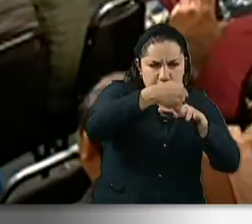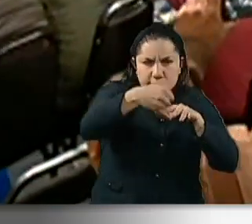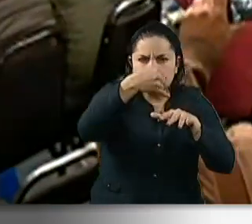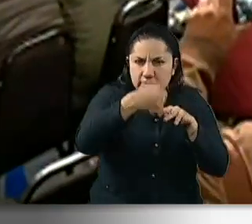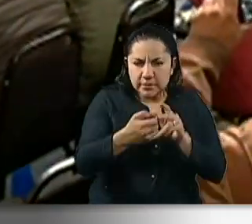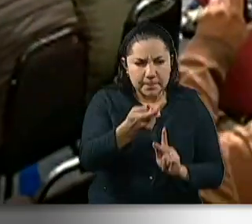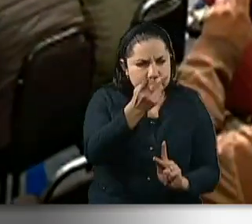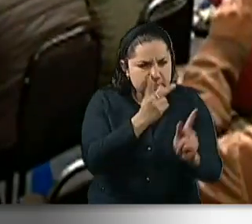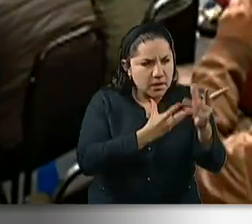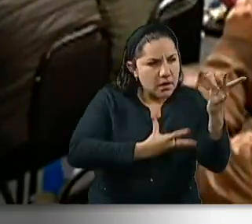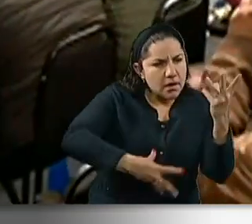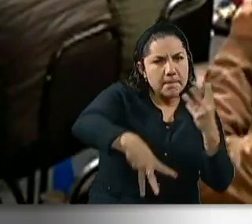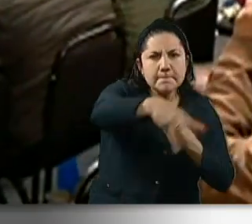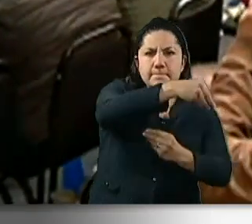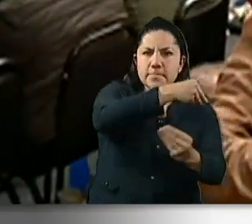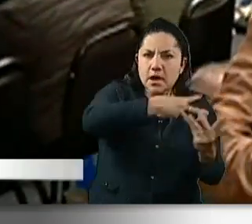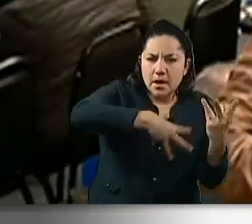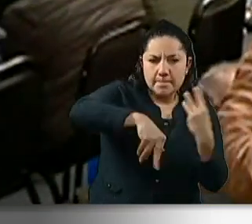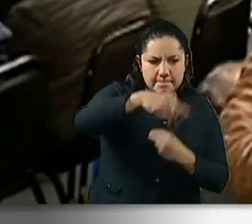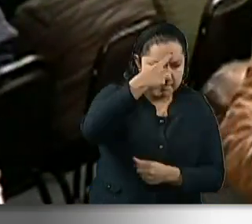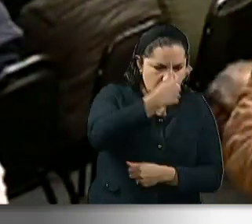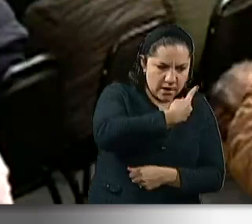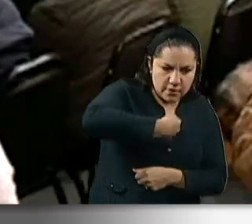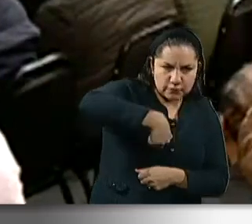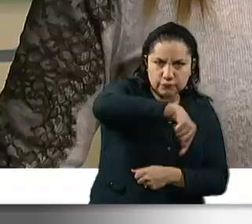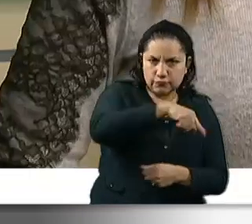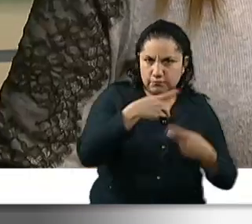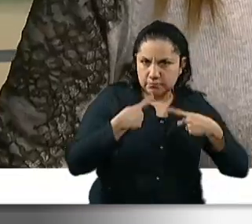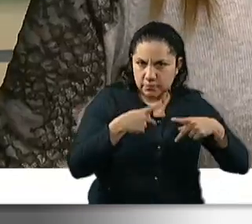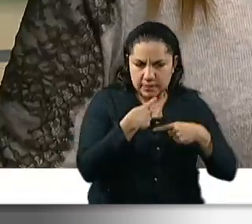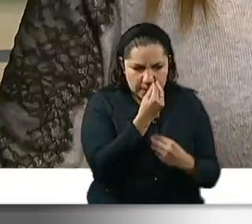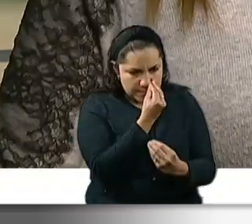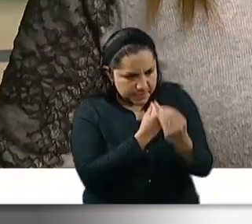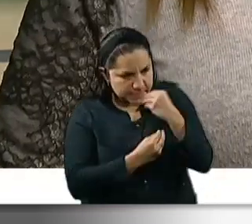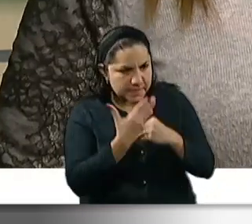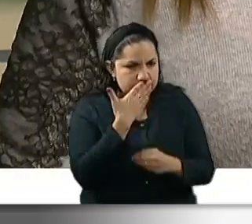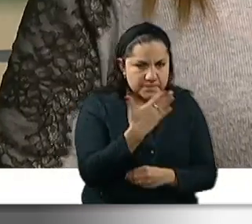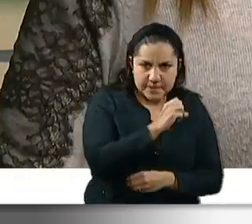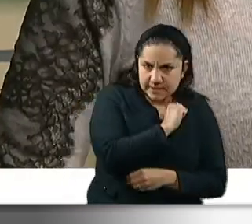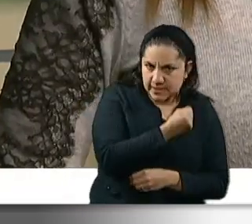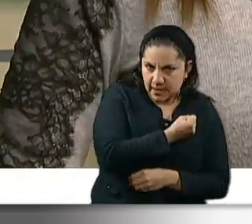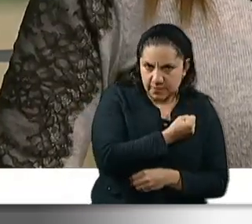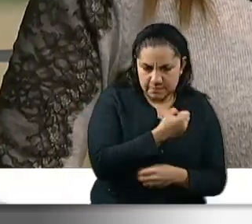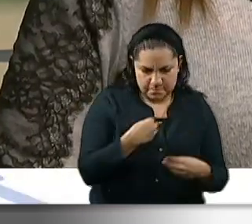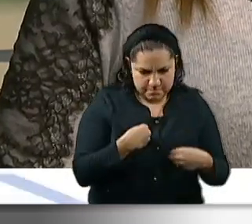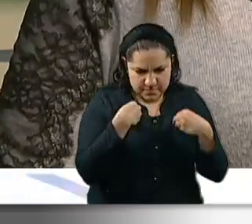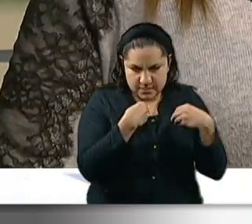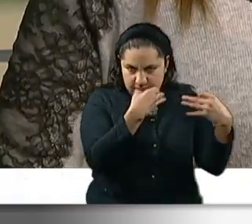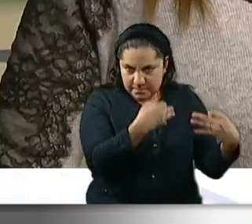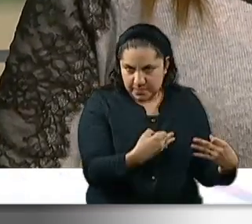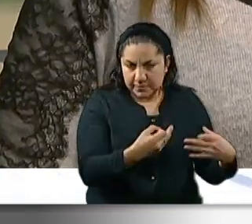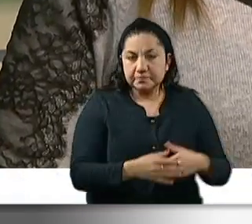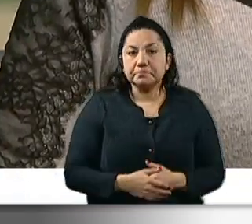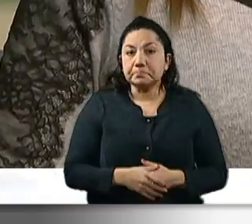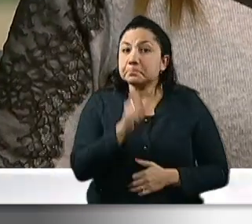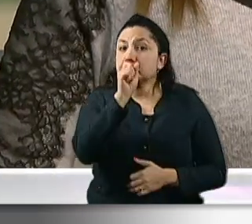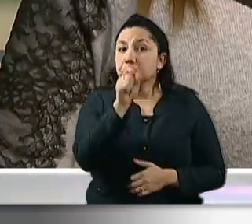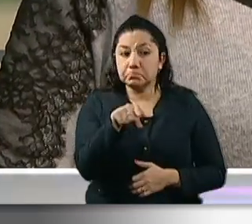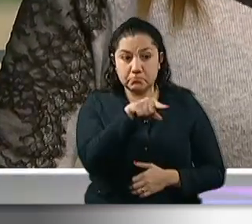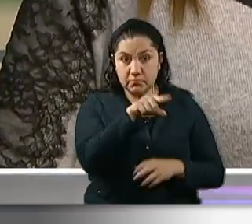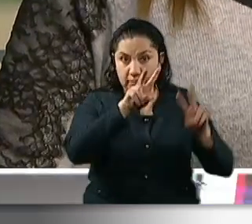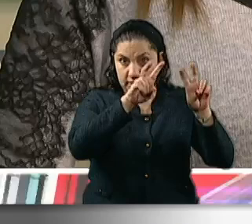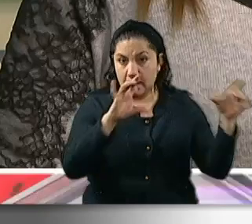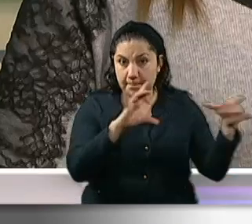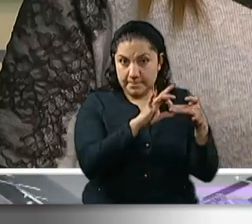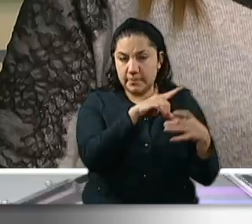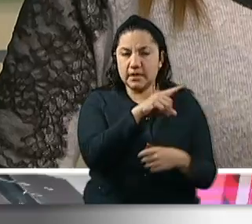en forma sustentable y saludable y precisamente en este marco el senador narro Céspedes anunció también